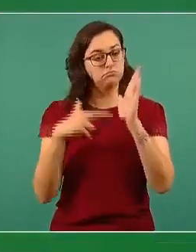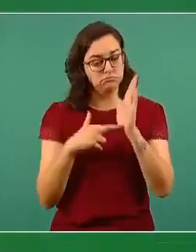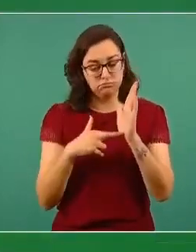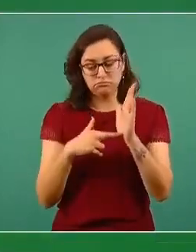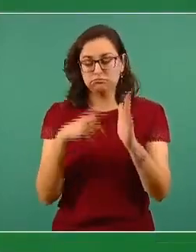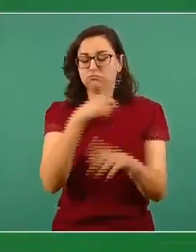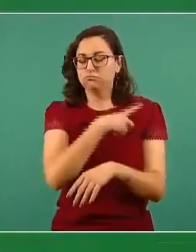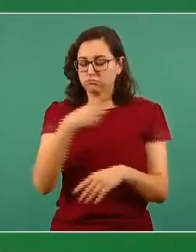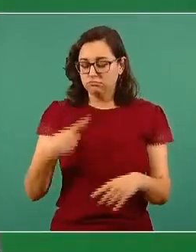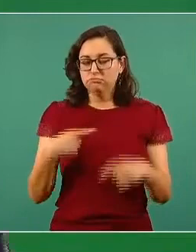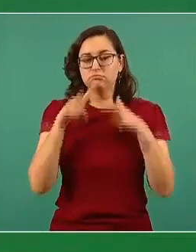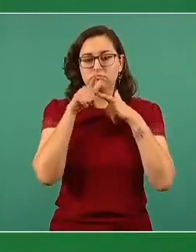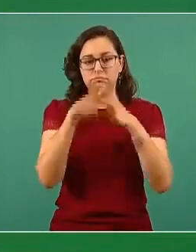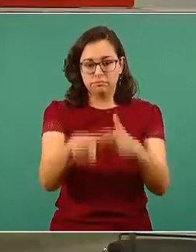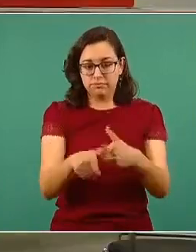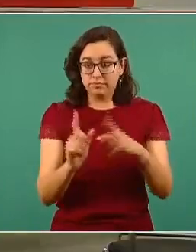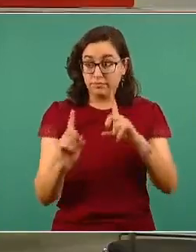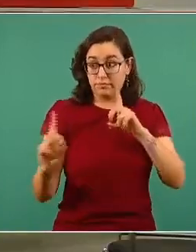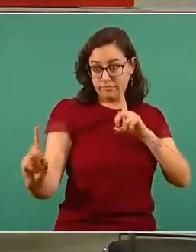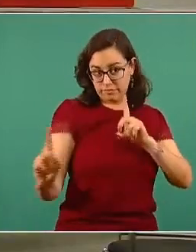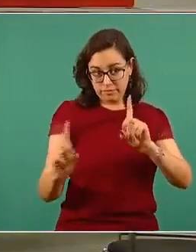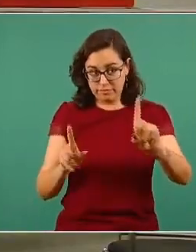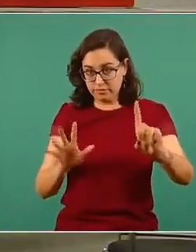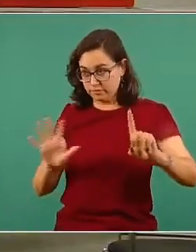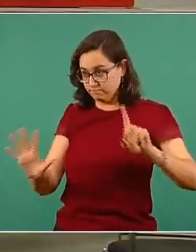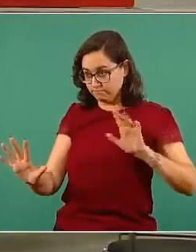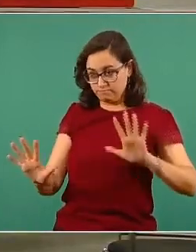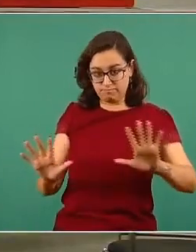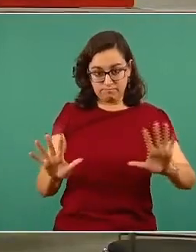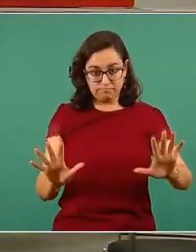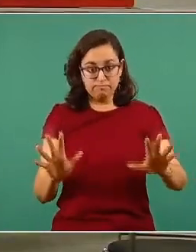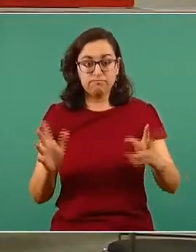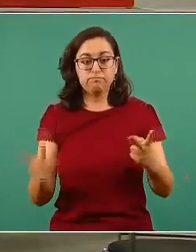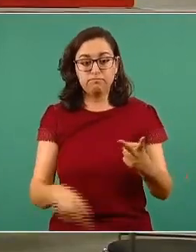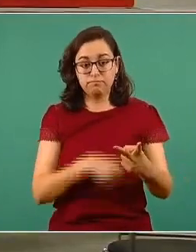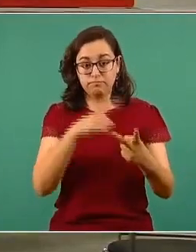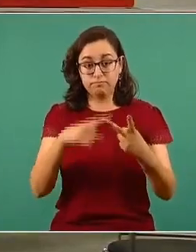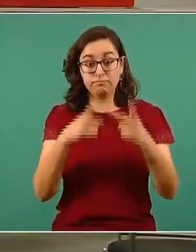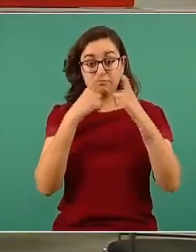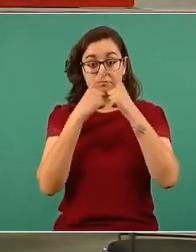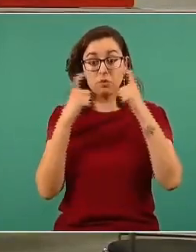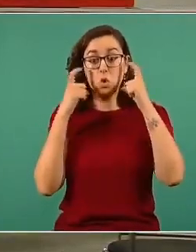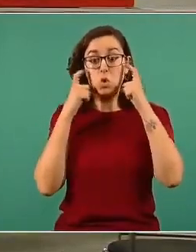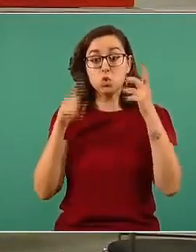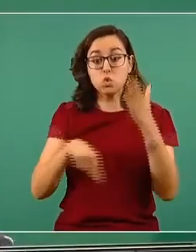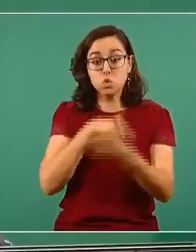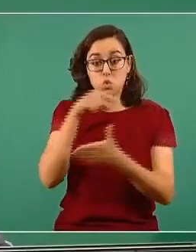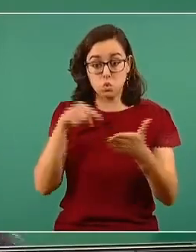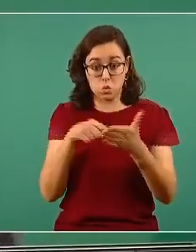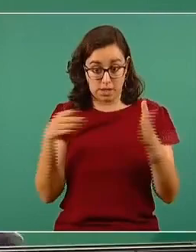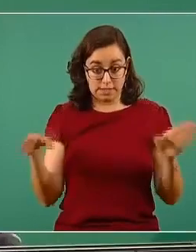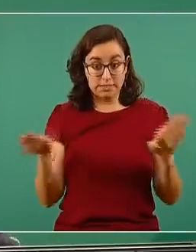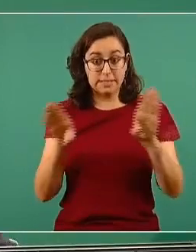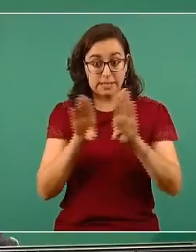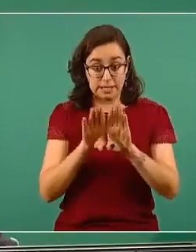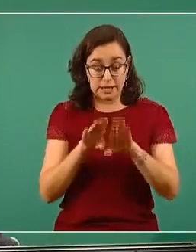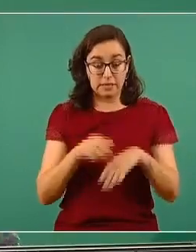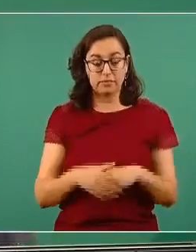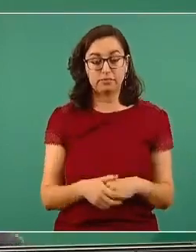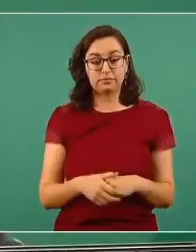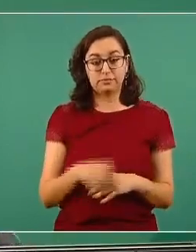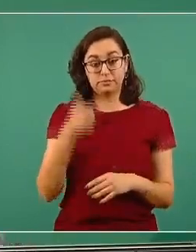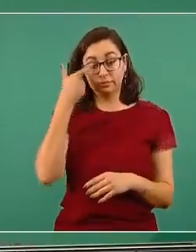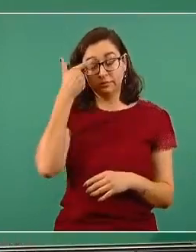sana distancia colectiva, sana distancia individual, uso de cubrebocas, sobre todo en espacios públicos cerrados. Recordar que el cubrebocas